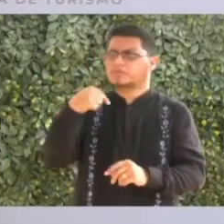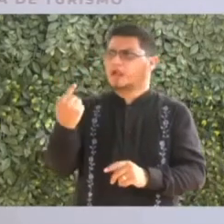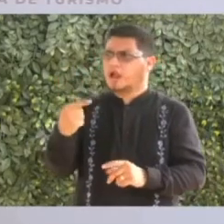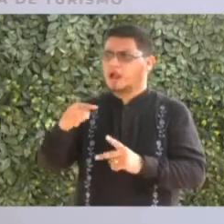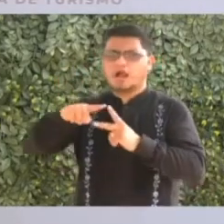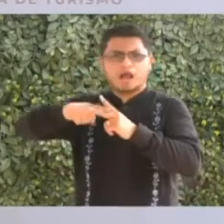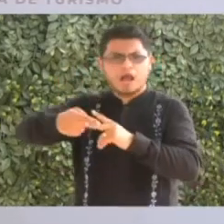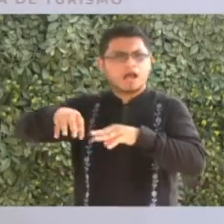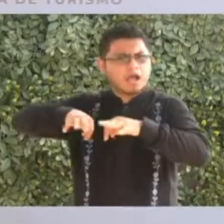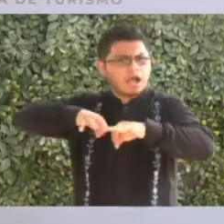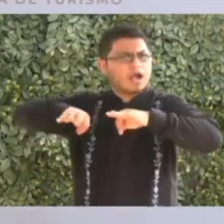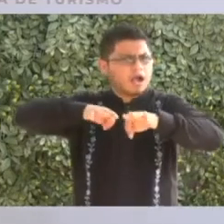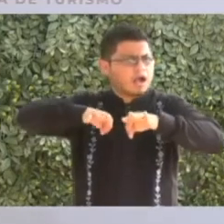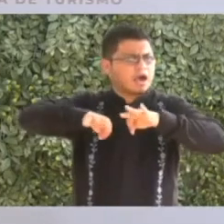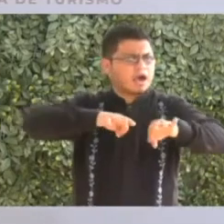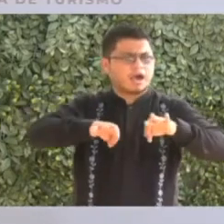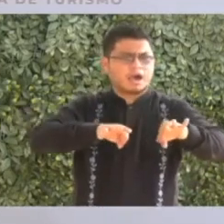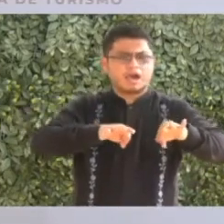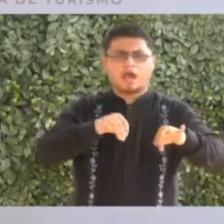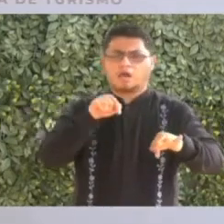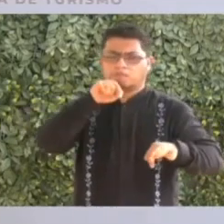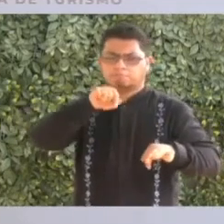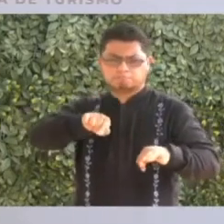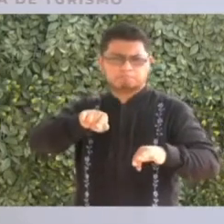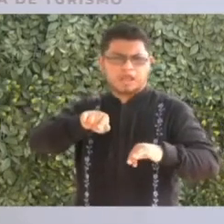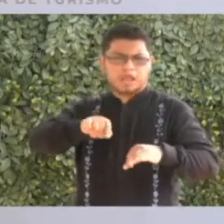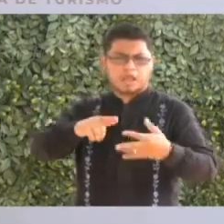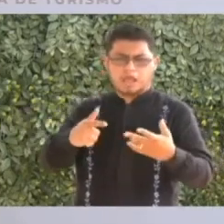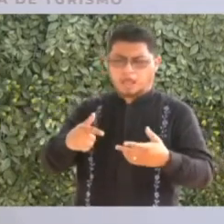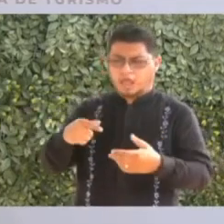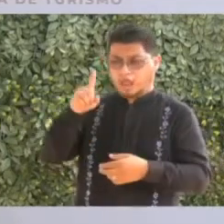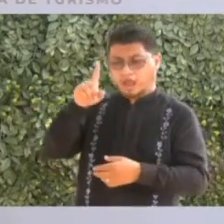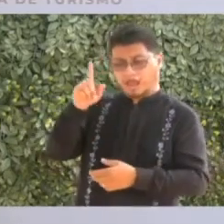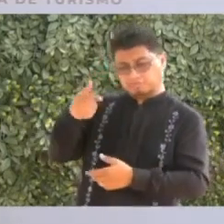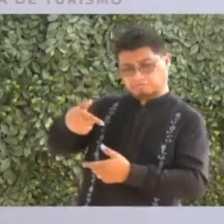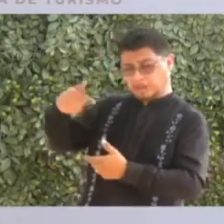iniciar los trabajos tanto del